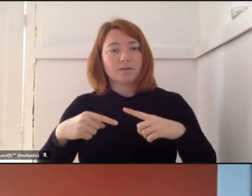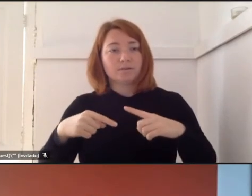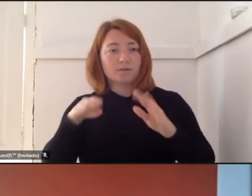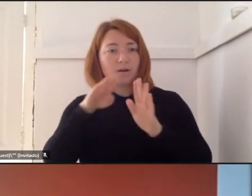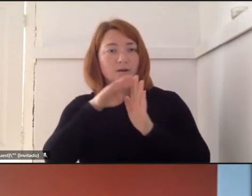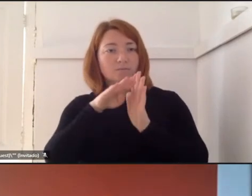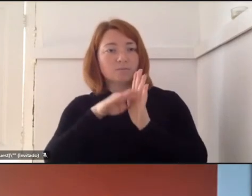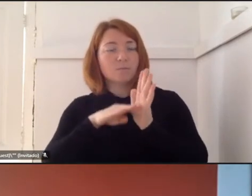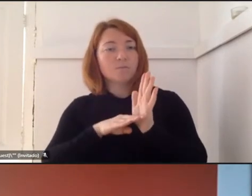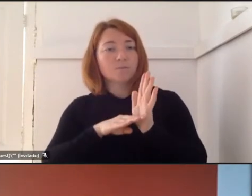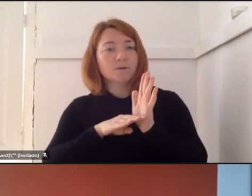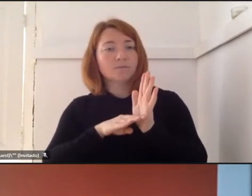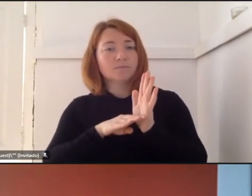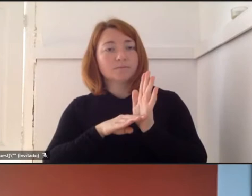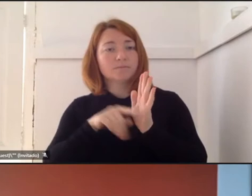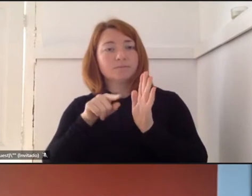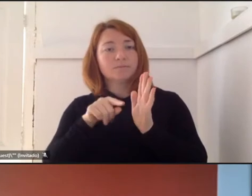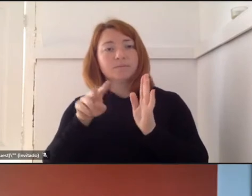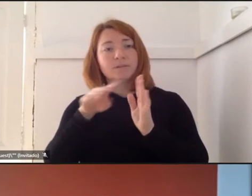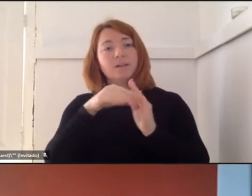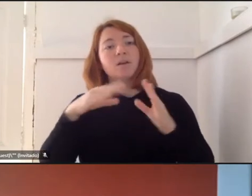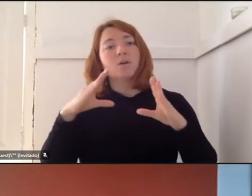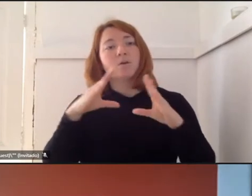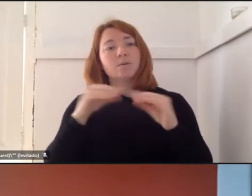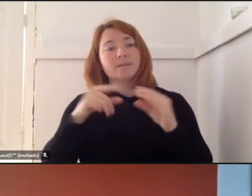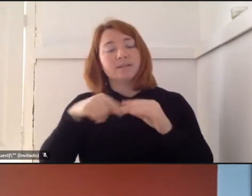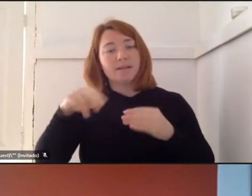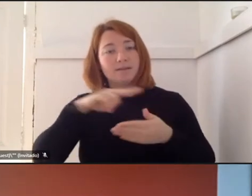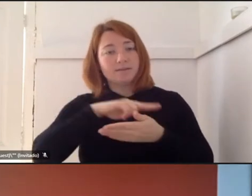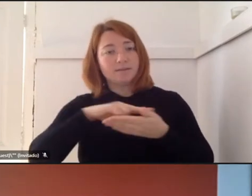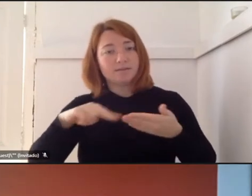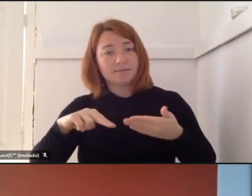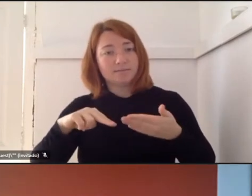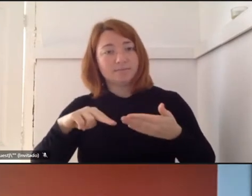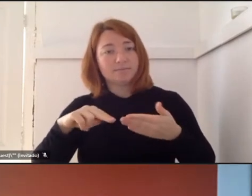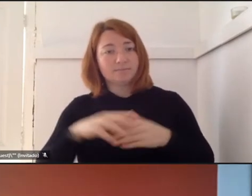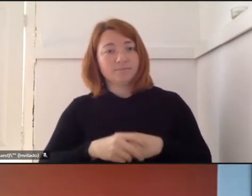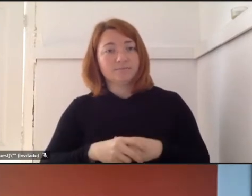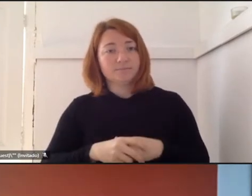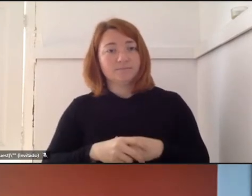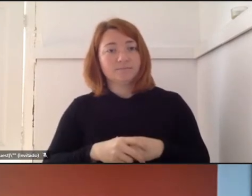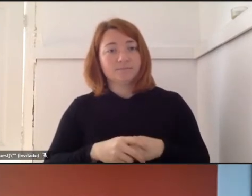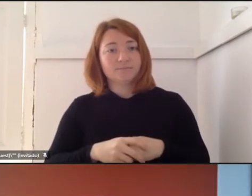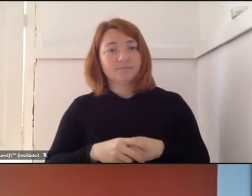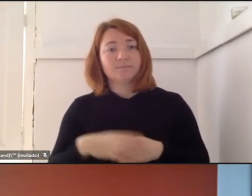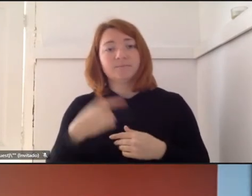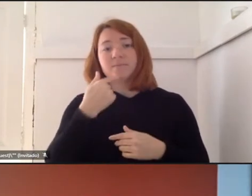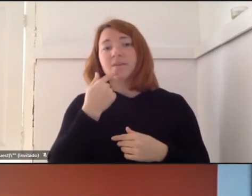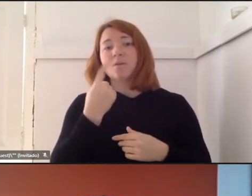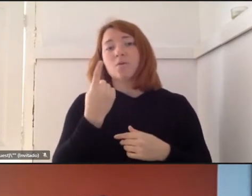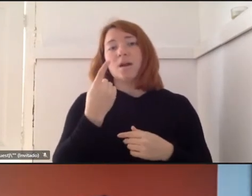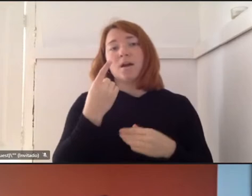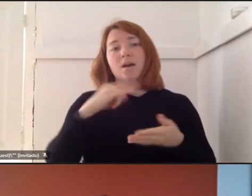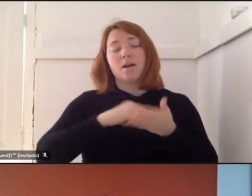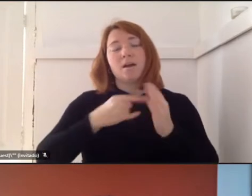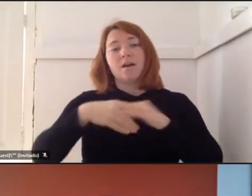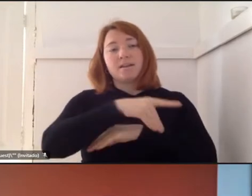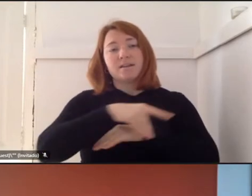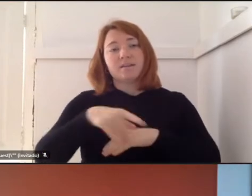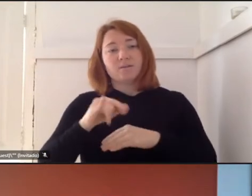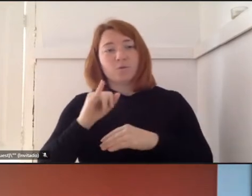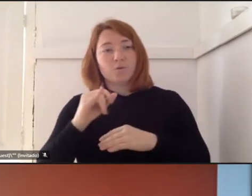Santiago de Compostela y la Universidad de Santiago de Compostela que se llama Una Enseñera, Una Científica en Cada Cole y en el que vamos a los